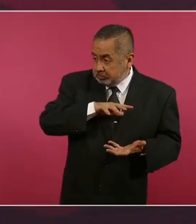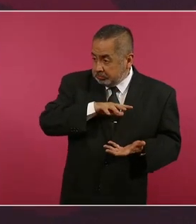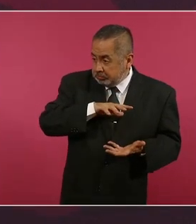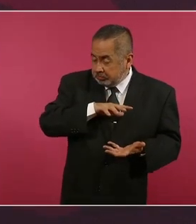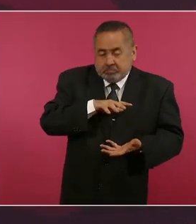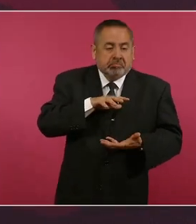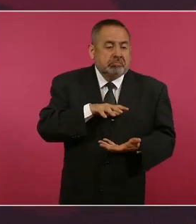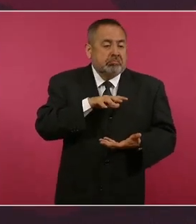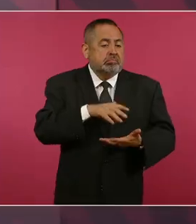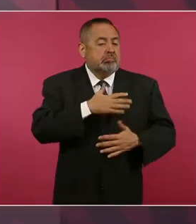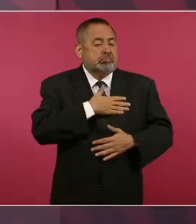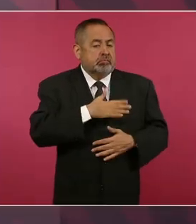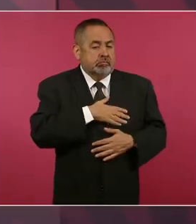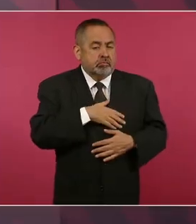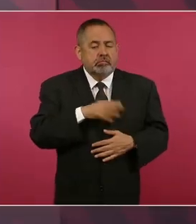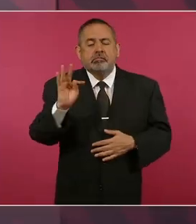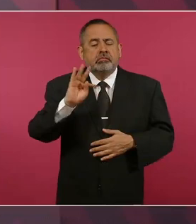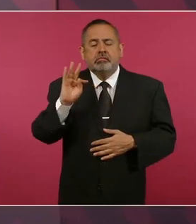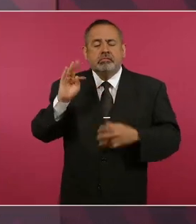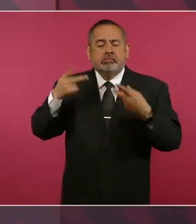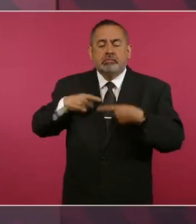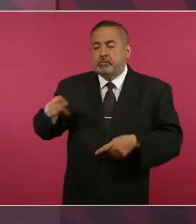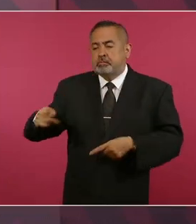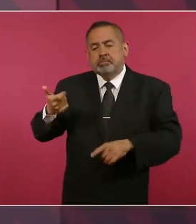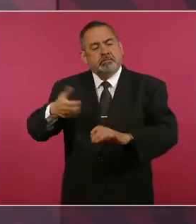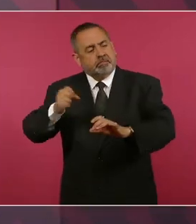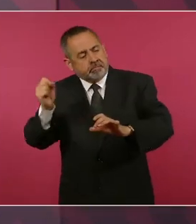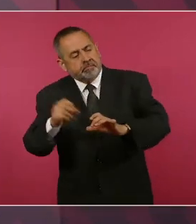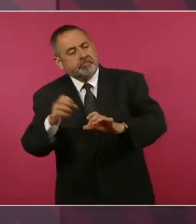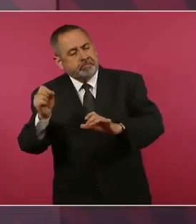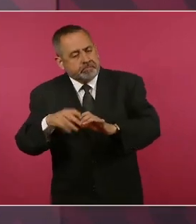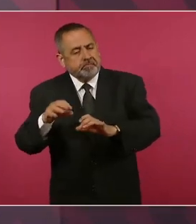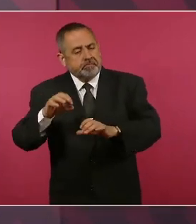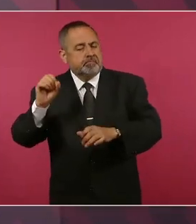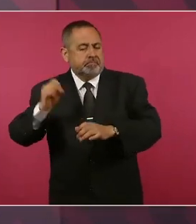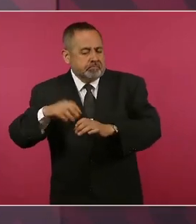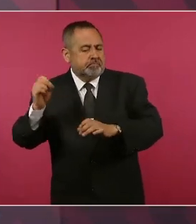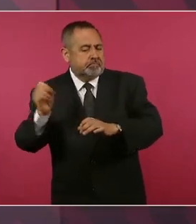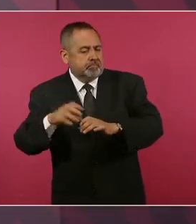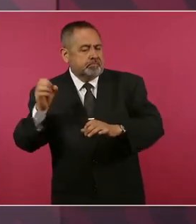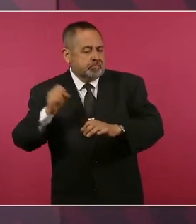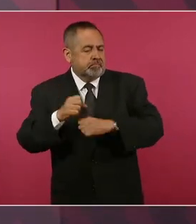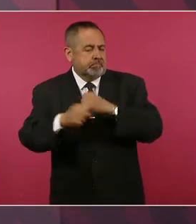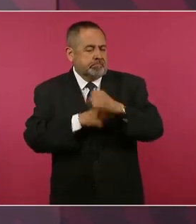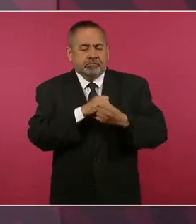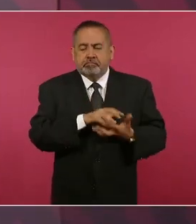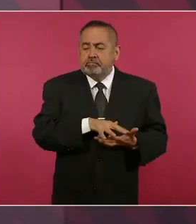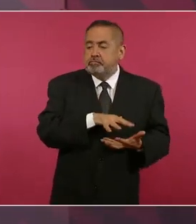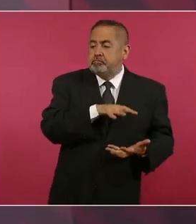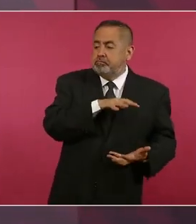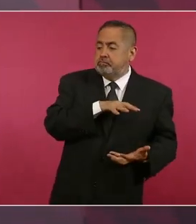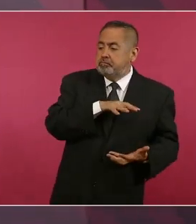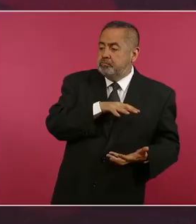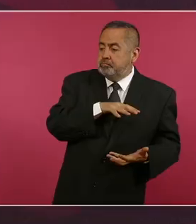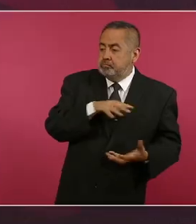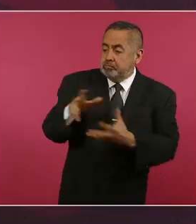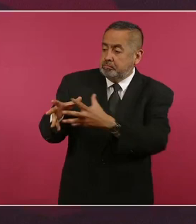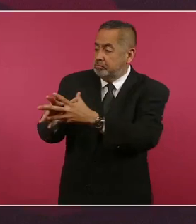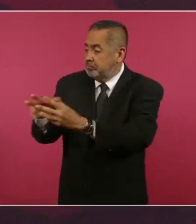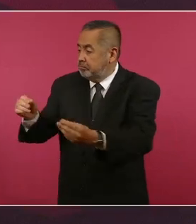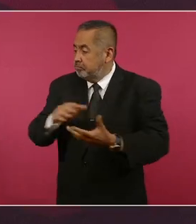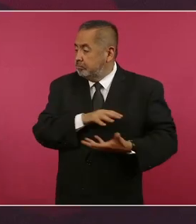y estuvo aportando su cuota, le queda a las Afores.